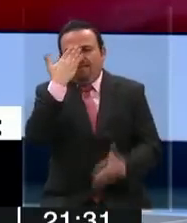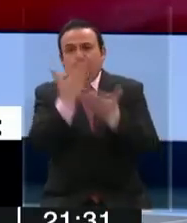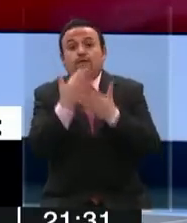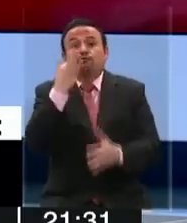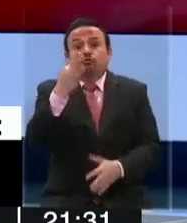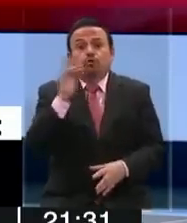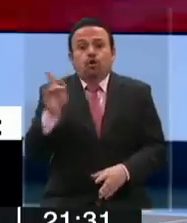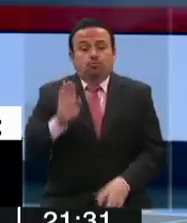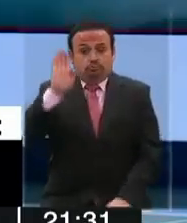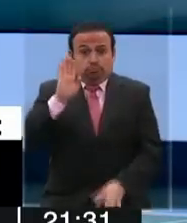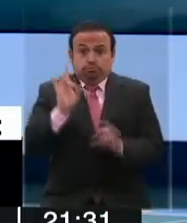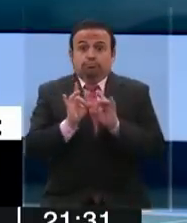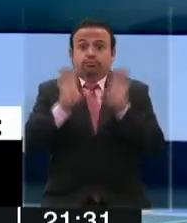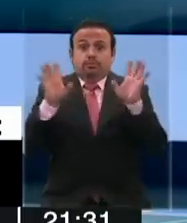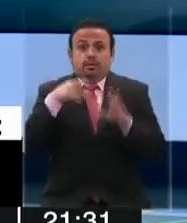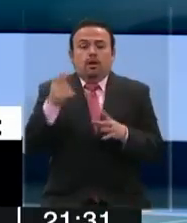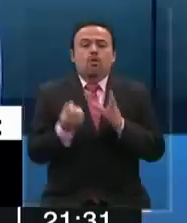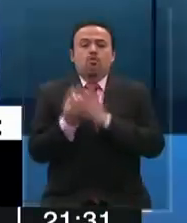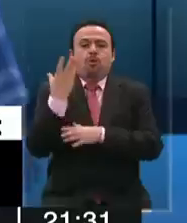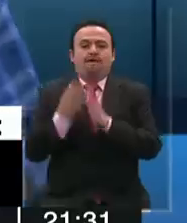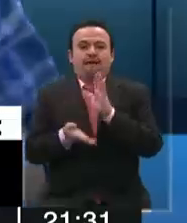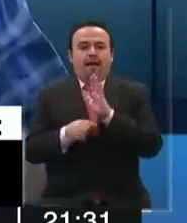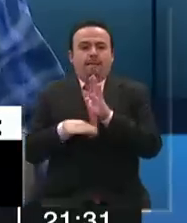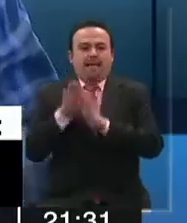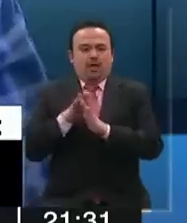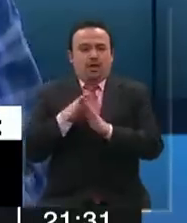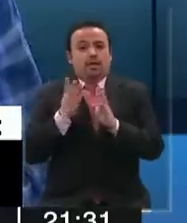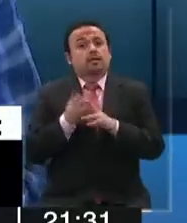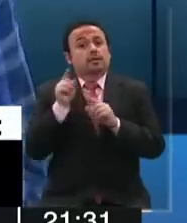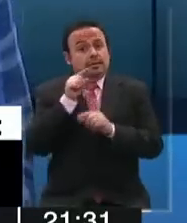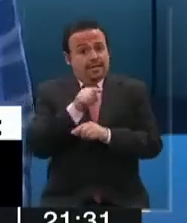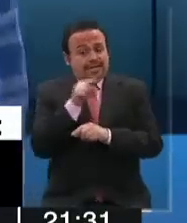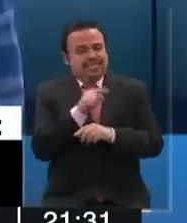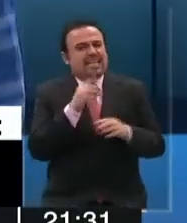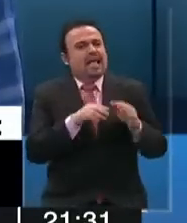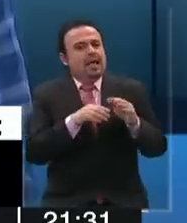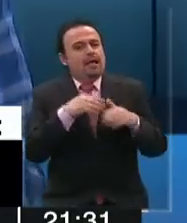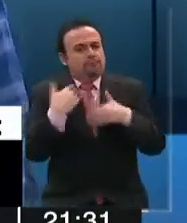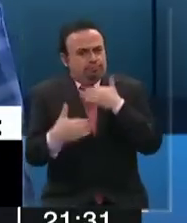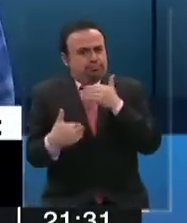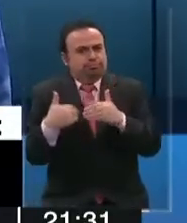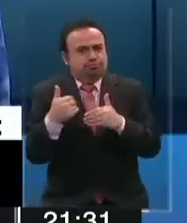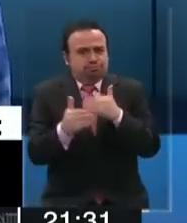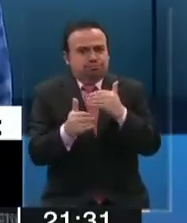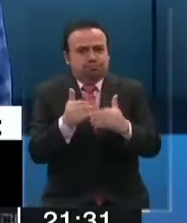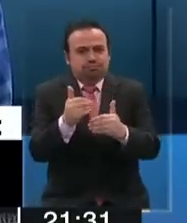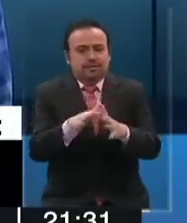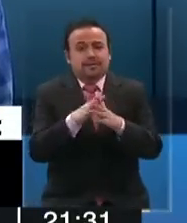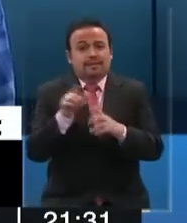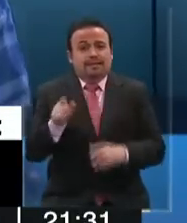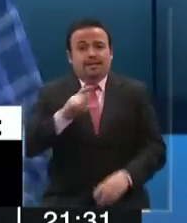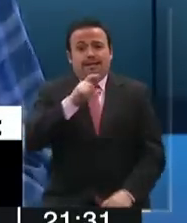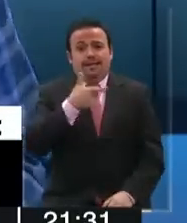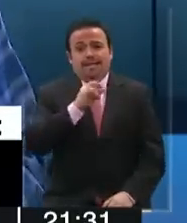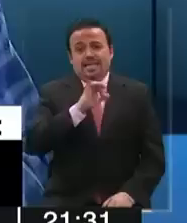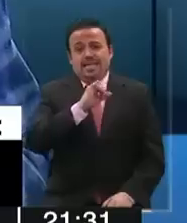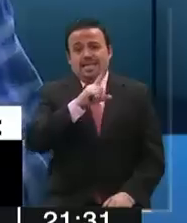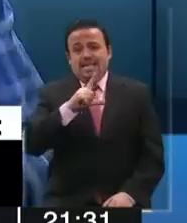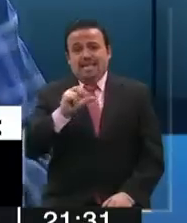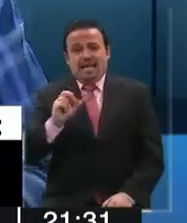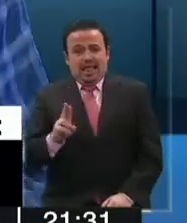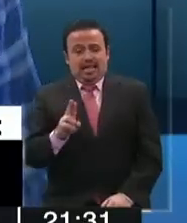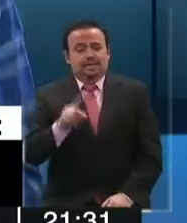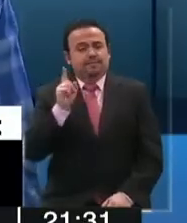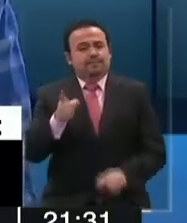como candidato eventualmente de la nueva mayoría Ese es el proceso en que precisamente está Alejandro guill en su